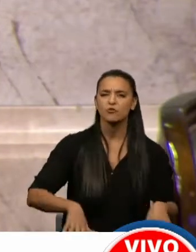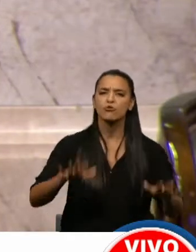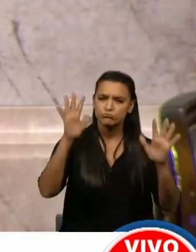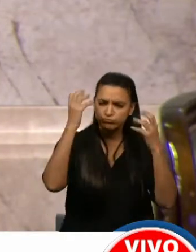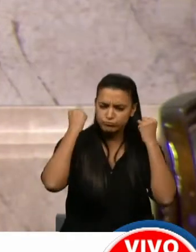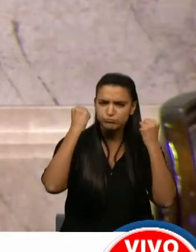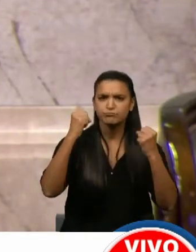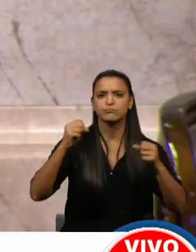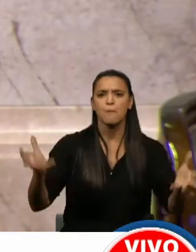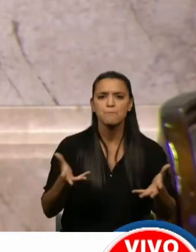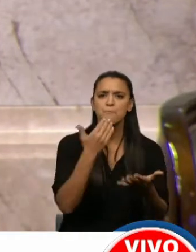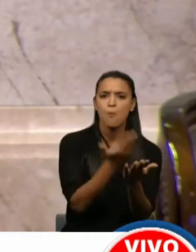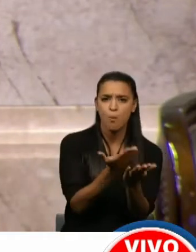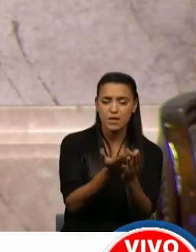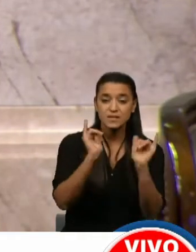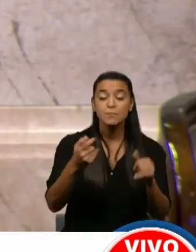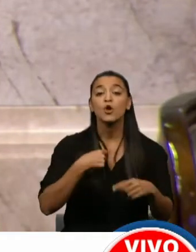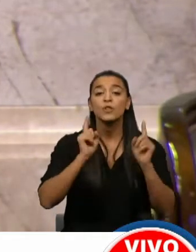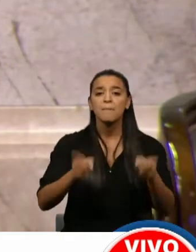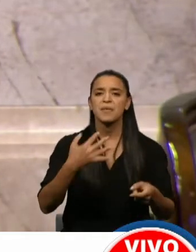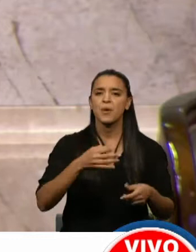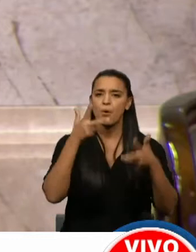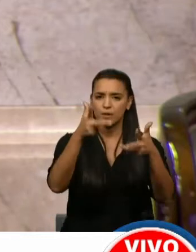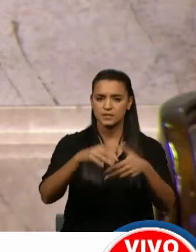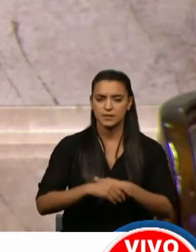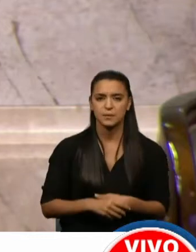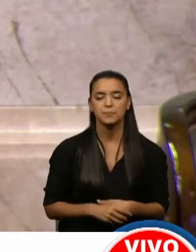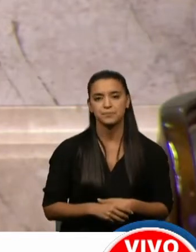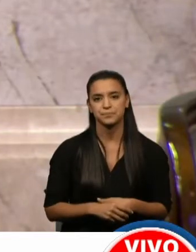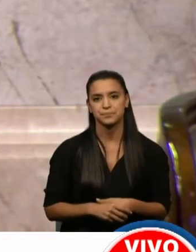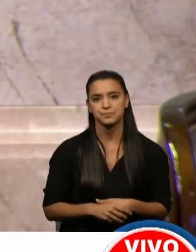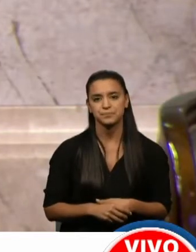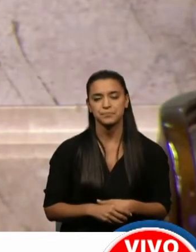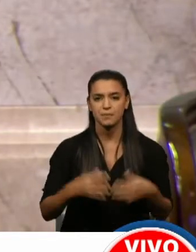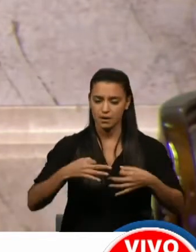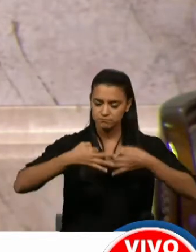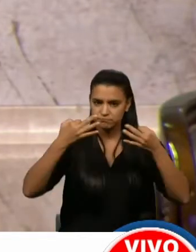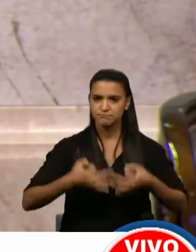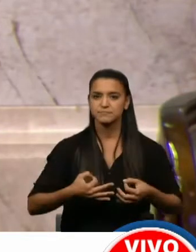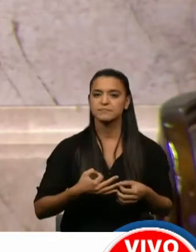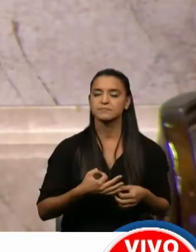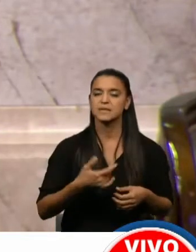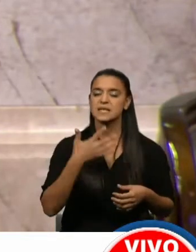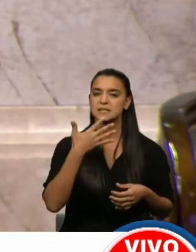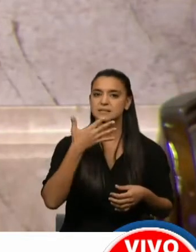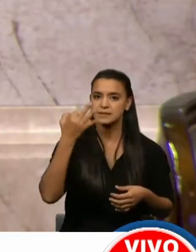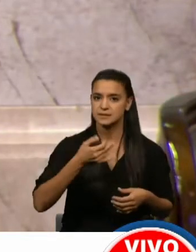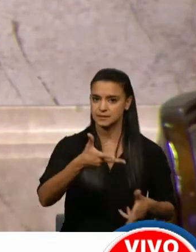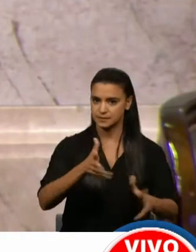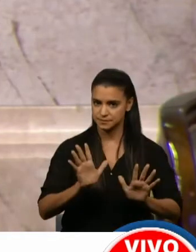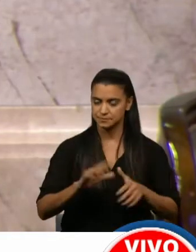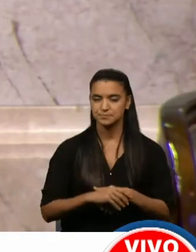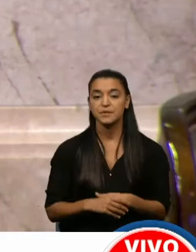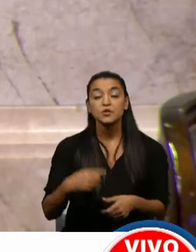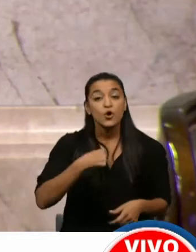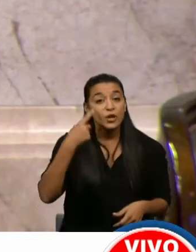esta iniciativa, también debo decir, para ser honestamente sincero, que